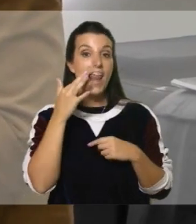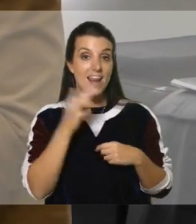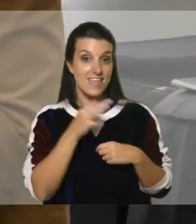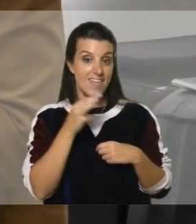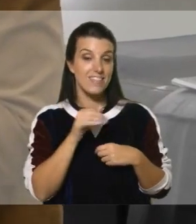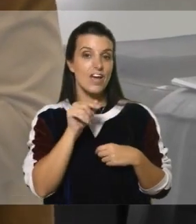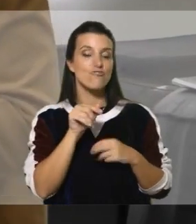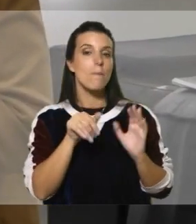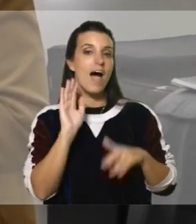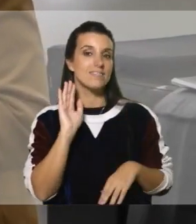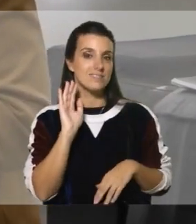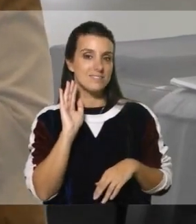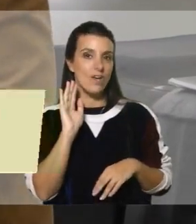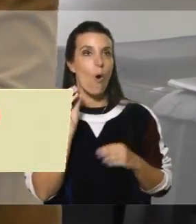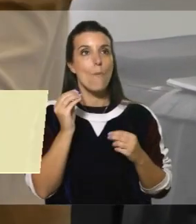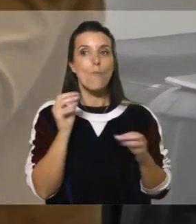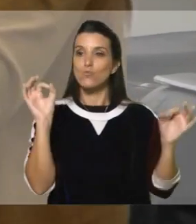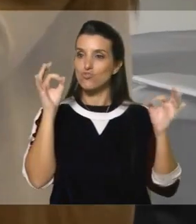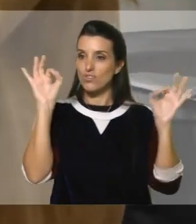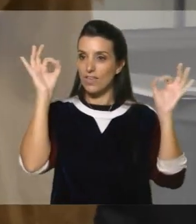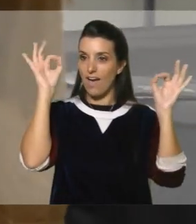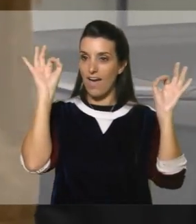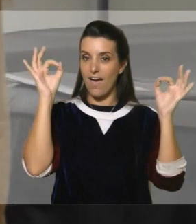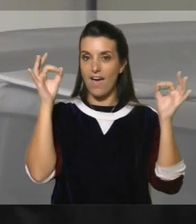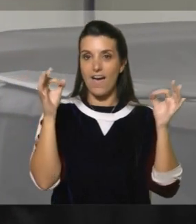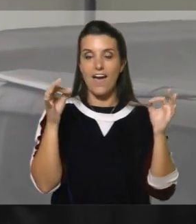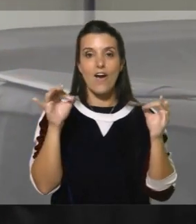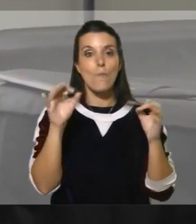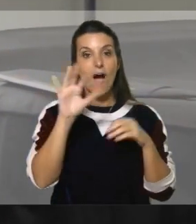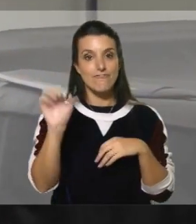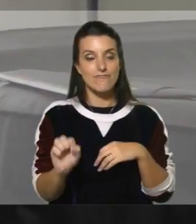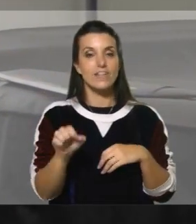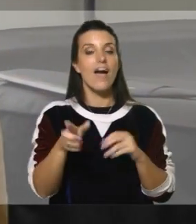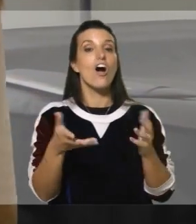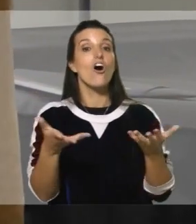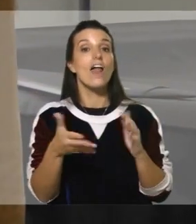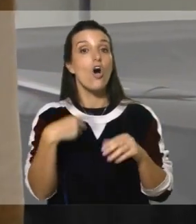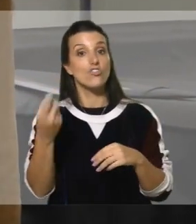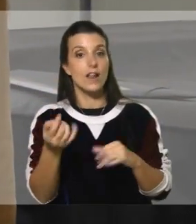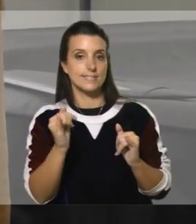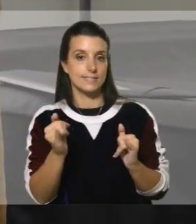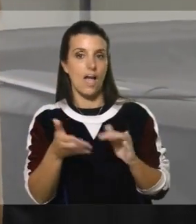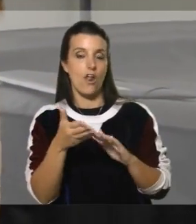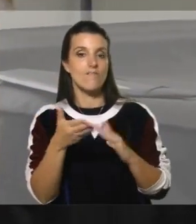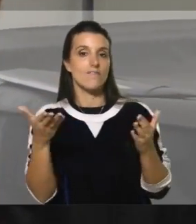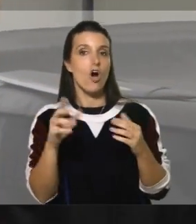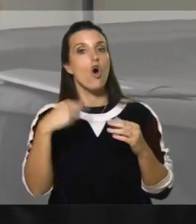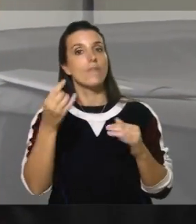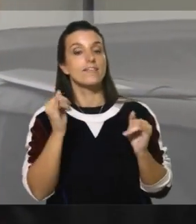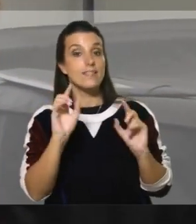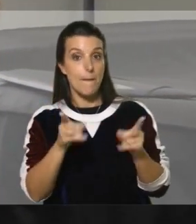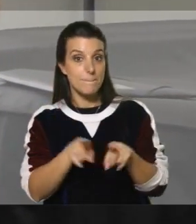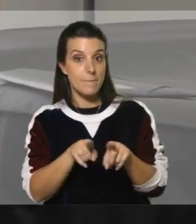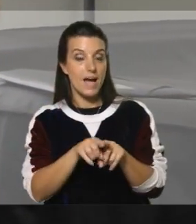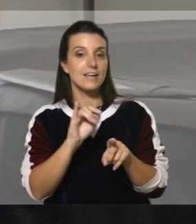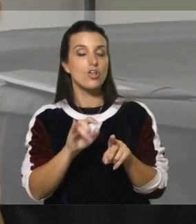suena mucho más como música cercana a la africano Y ahora van a tocar otra sí que también es de ahí